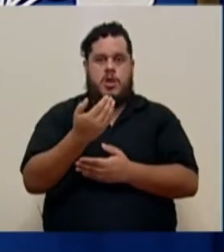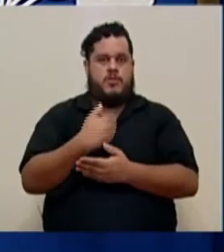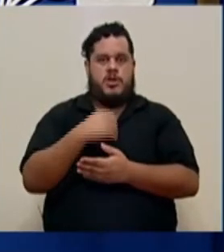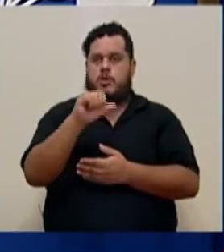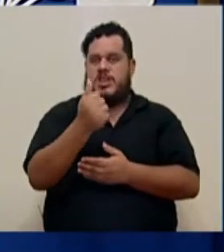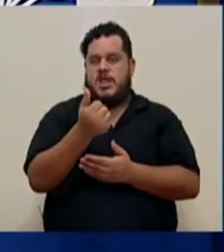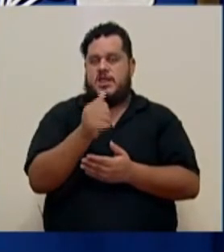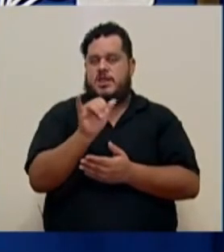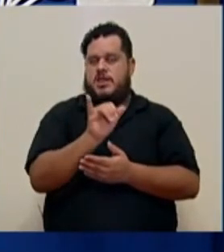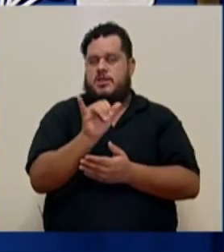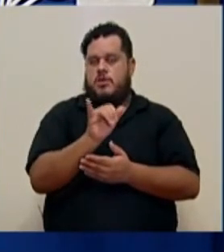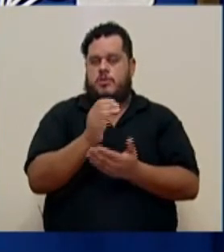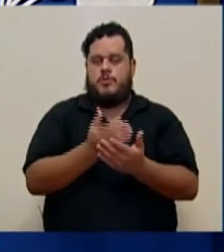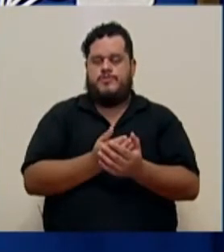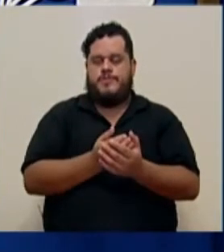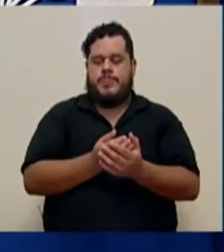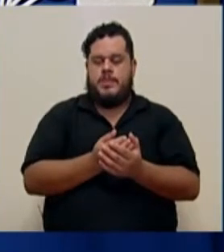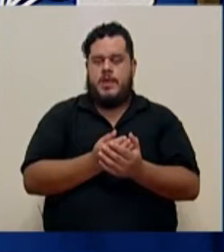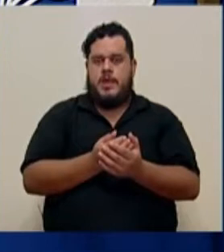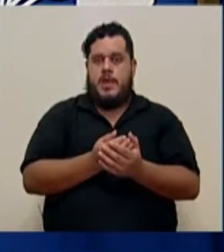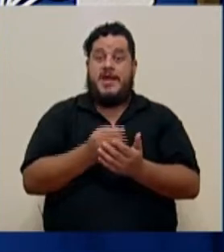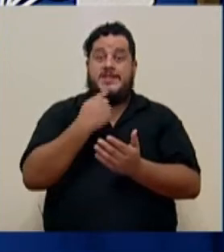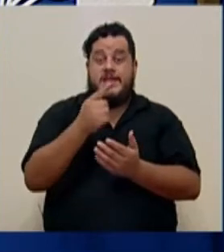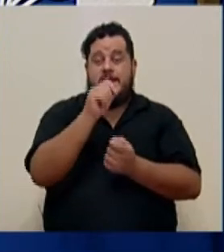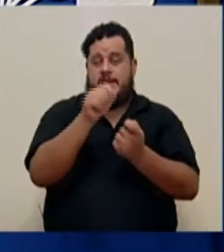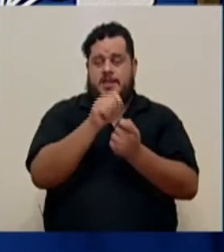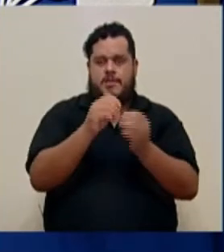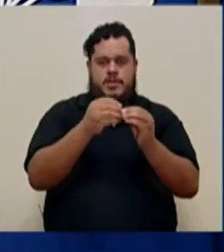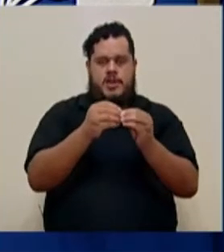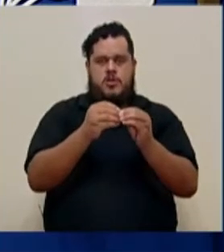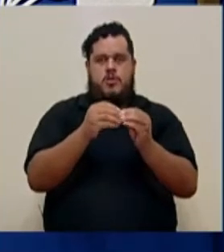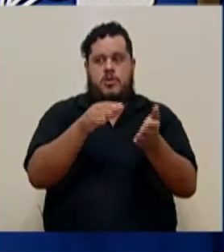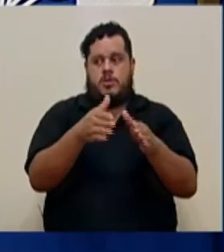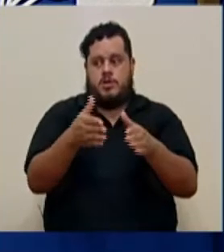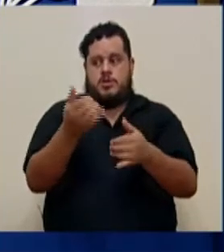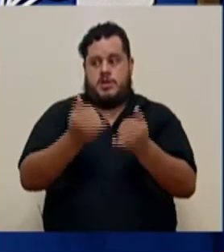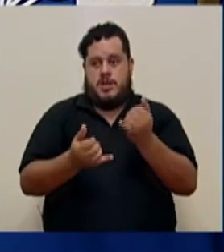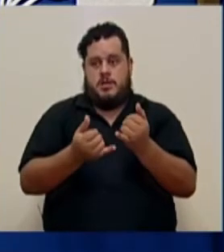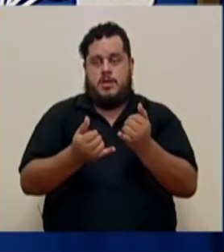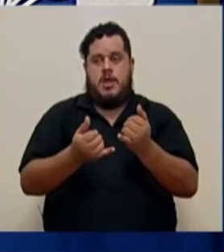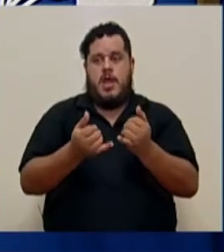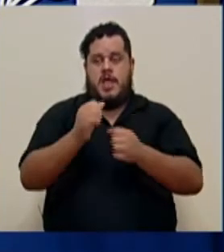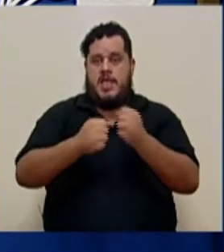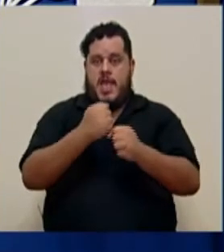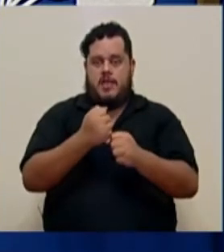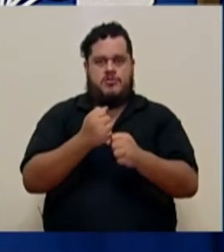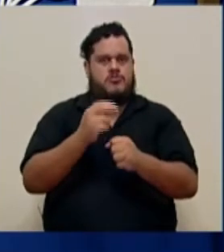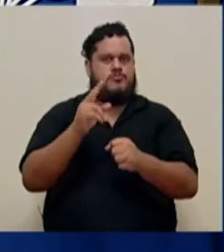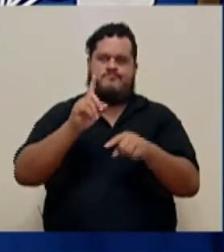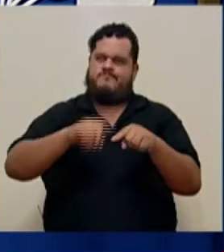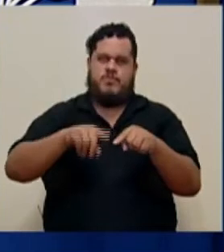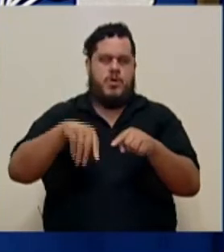ejemplo, 10 como hoy. Entonces, decir exactamente el número de fallecimientos que vamos a tener al final de año es muy impreciso,